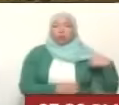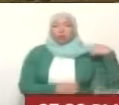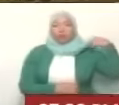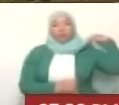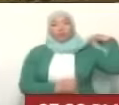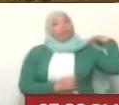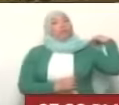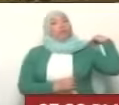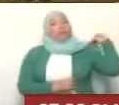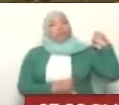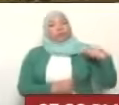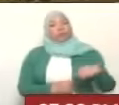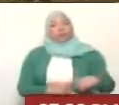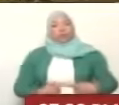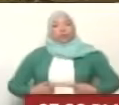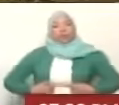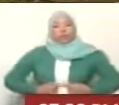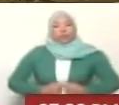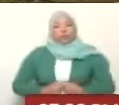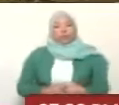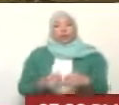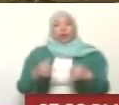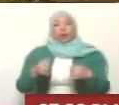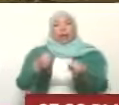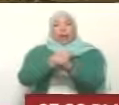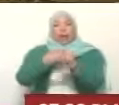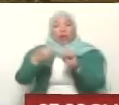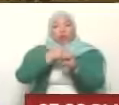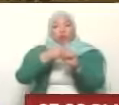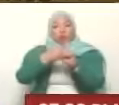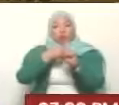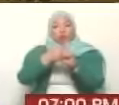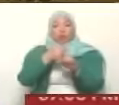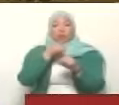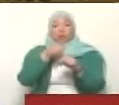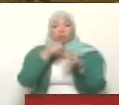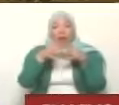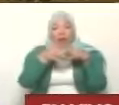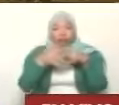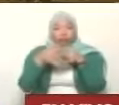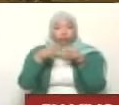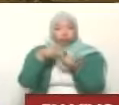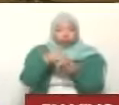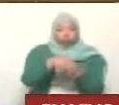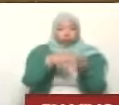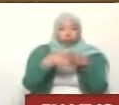el fascismo, el neofascismo, el neocolonialismo.